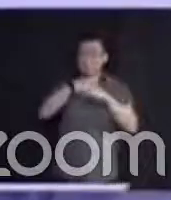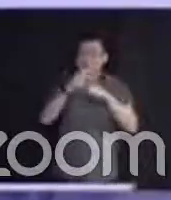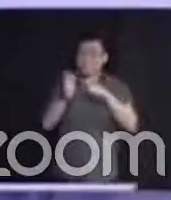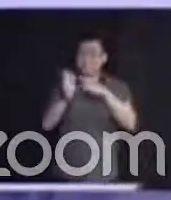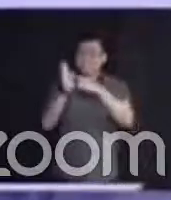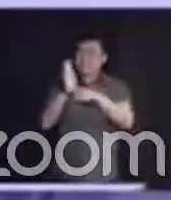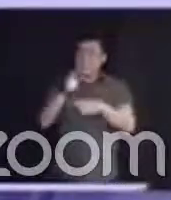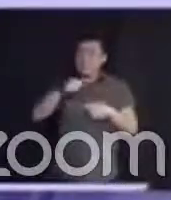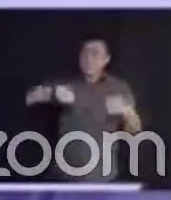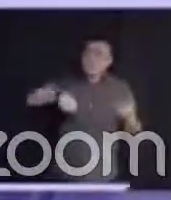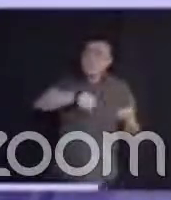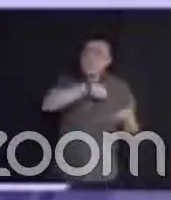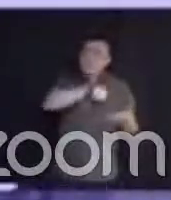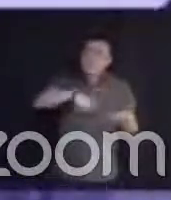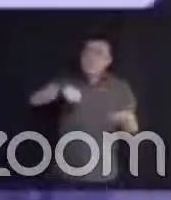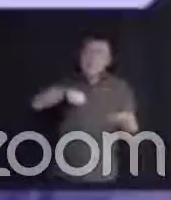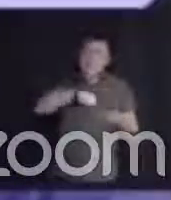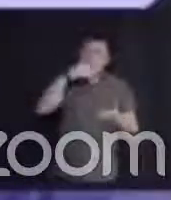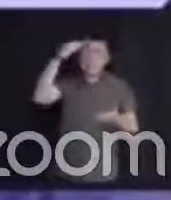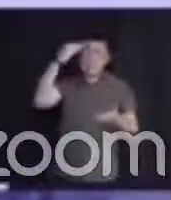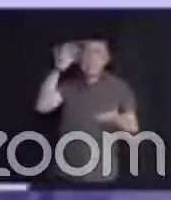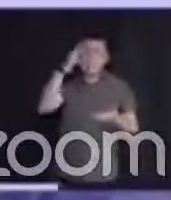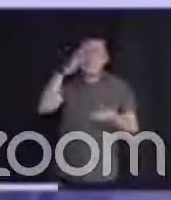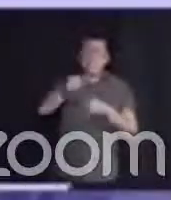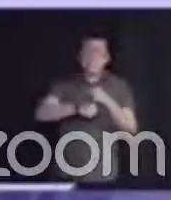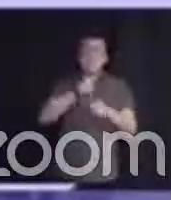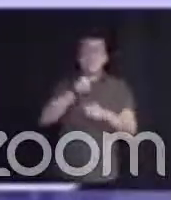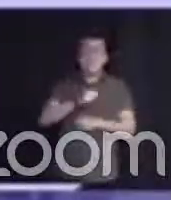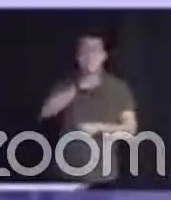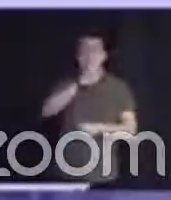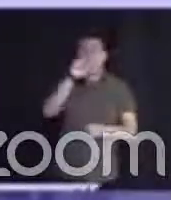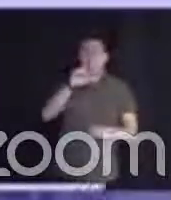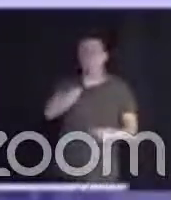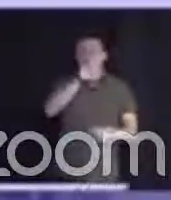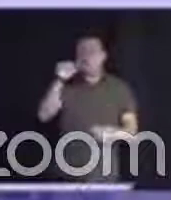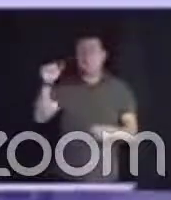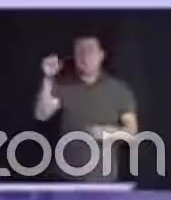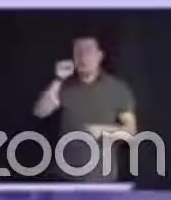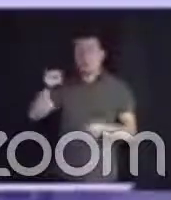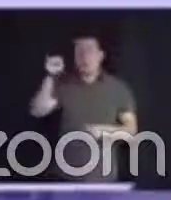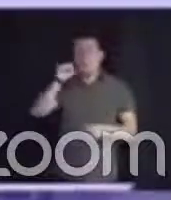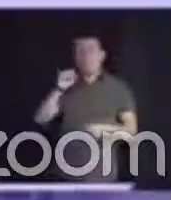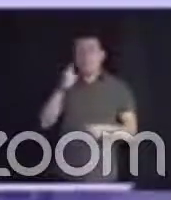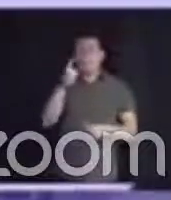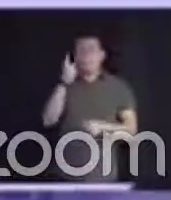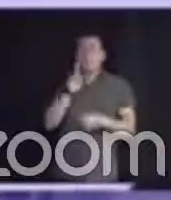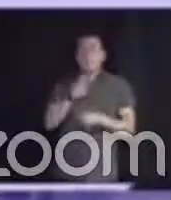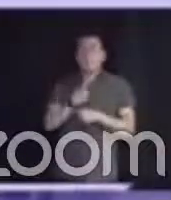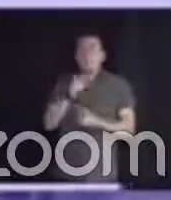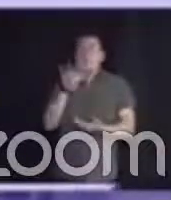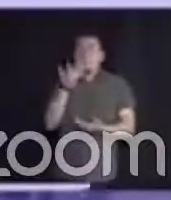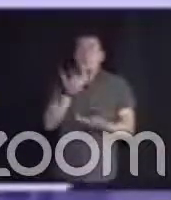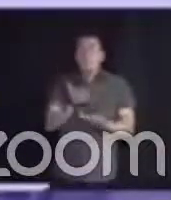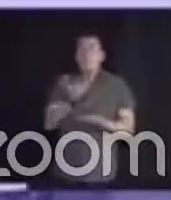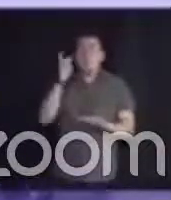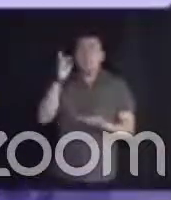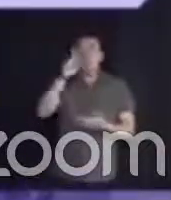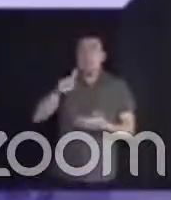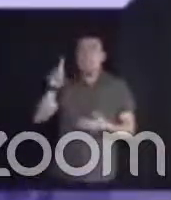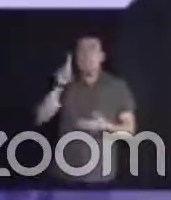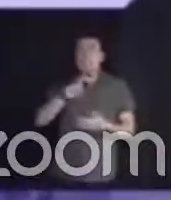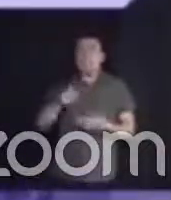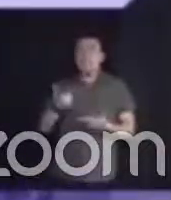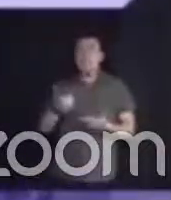planchaba por 10 años, de lunes a sábado. Nomás el domingo descansaba y yo decía, ¿qué